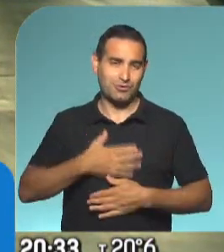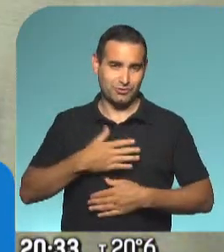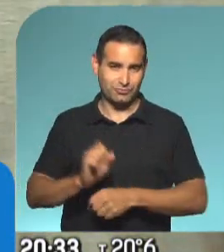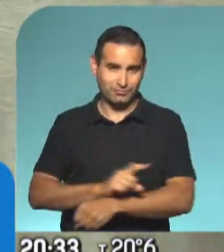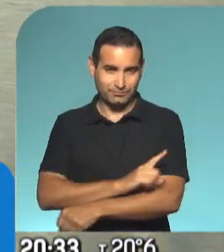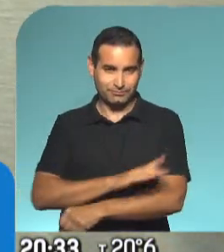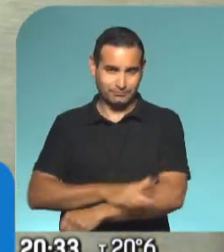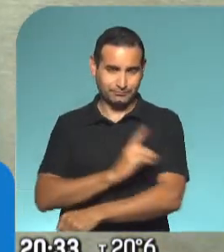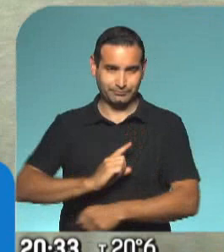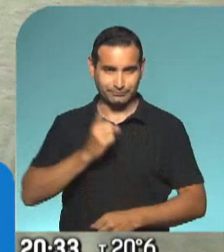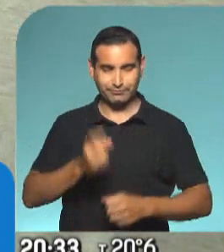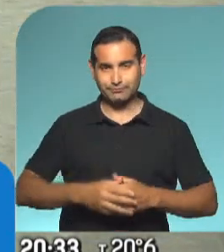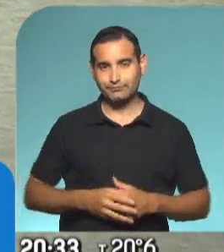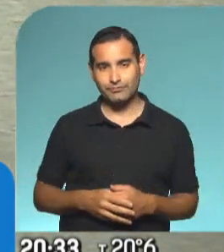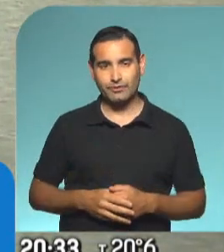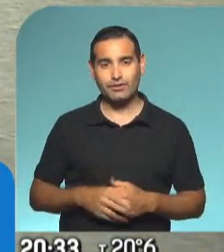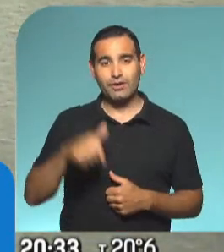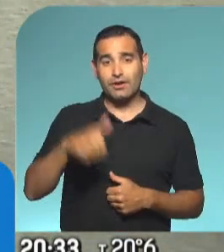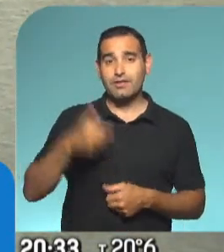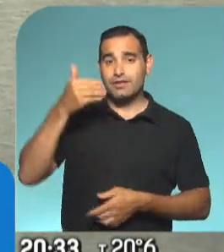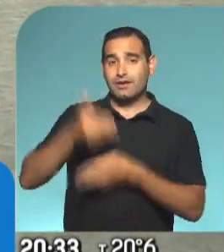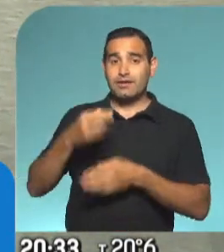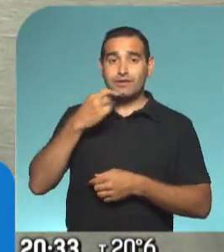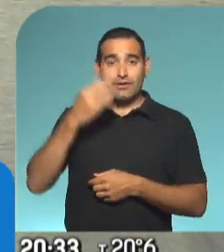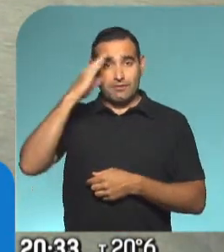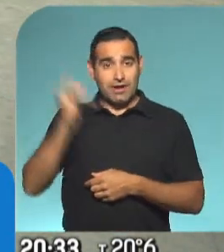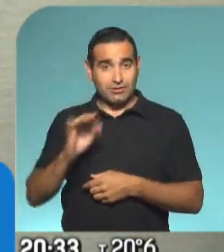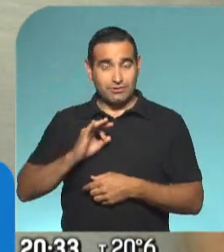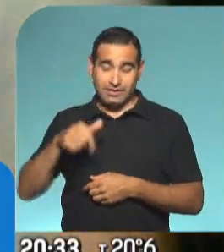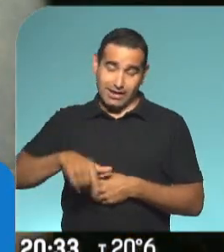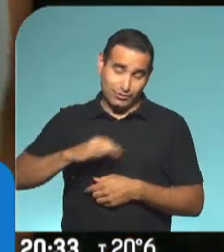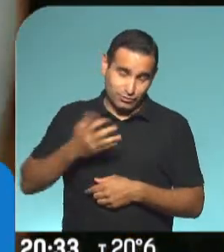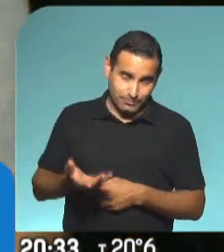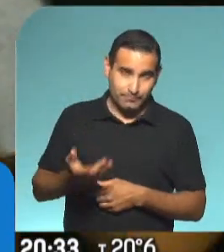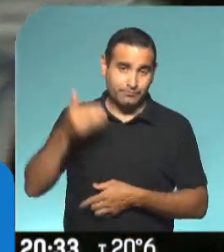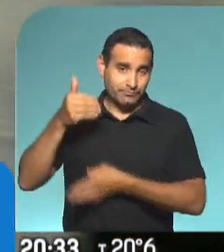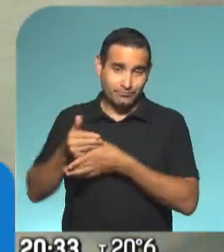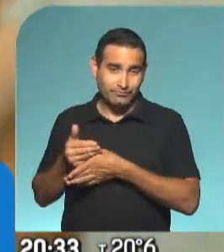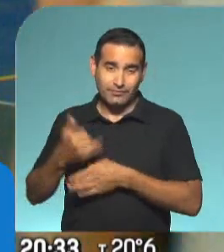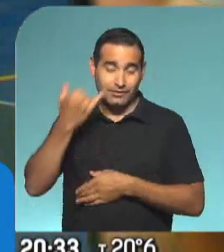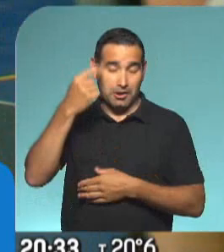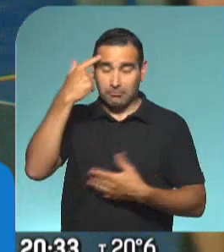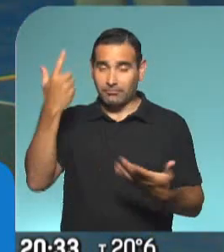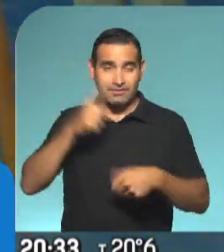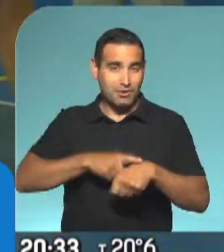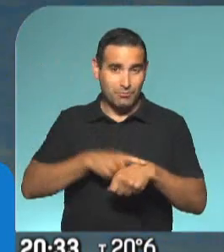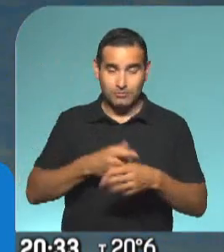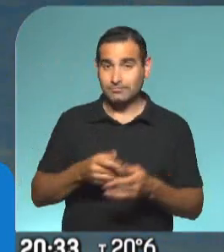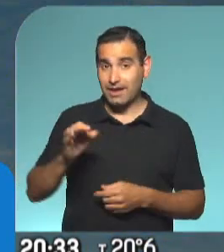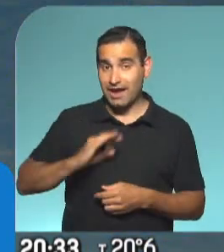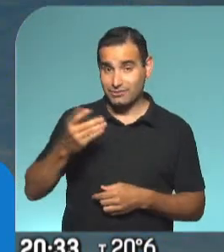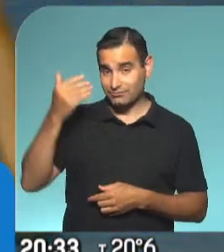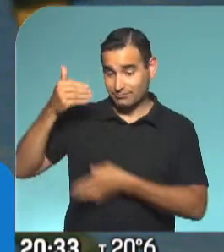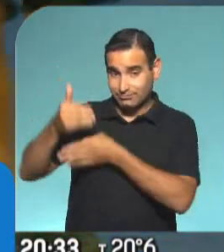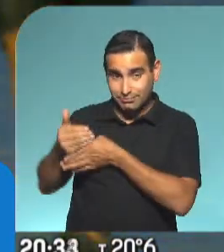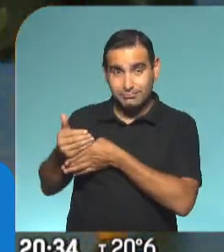orgullo. Hemos cerrado las puertas el 19 de marzo del año pasado, de este año, pero uno ya está perdido, de este año, y